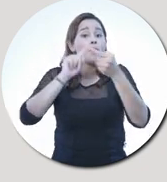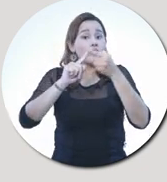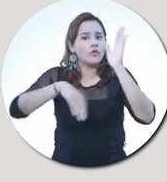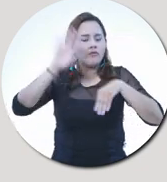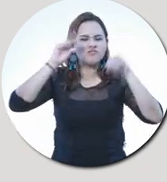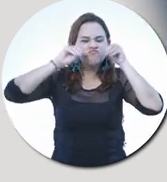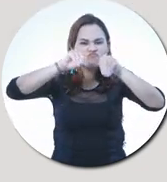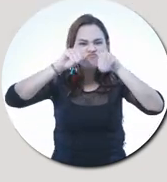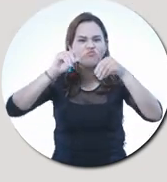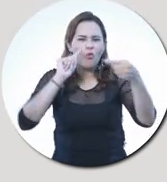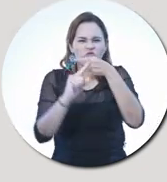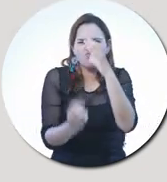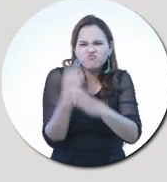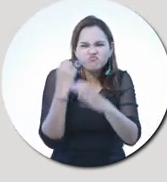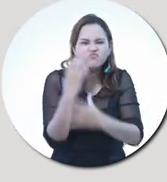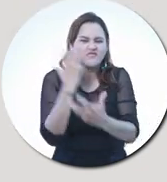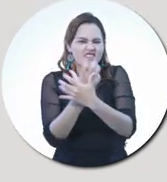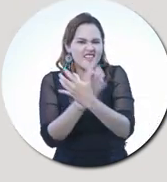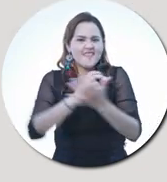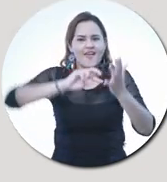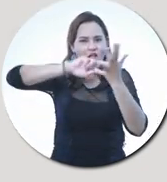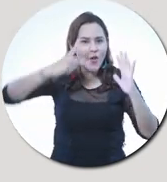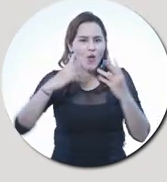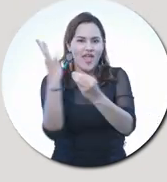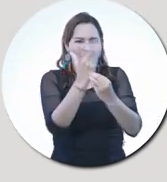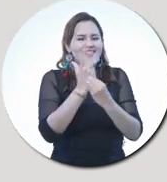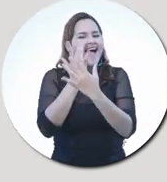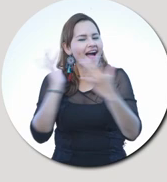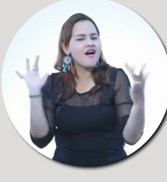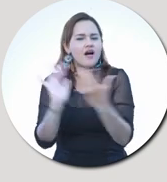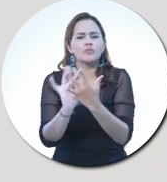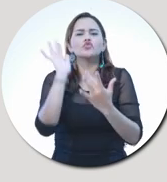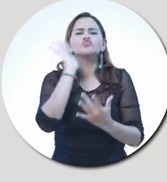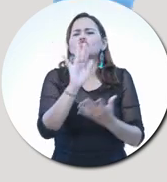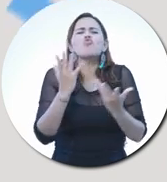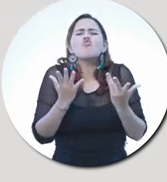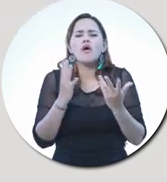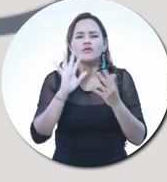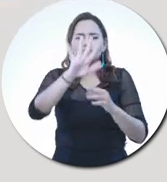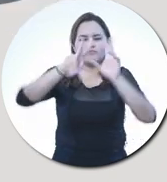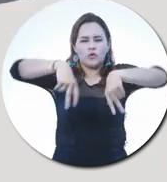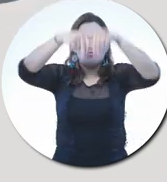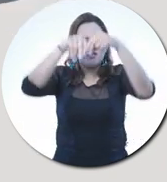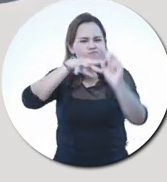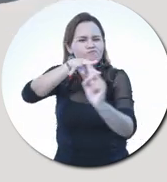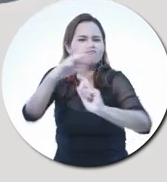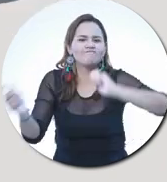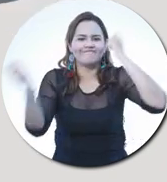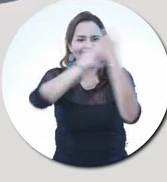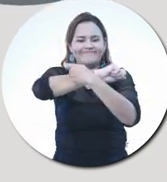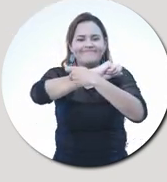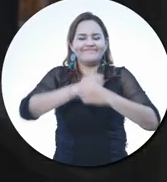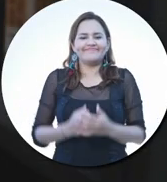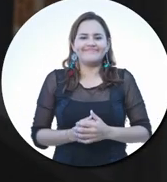su formación en investigación y su producción científica, tecnológica y artística, pertinente y orientada a la transformación